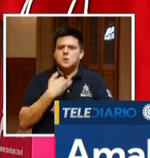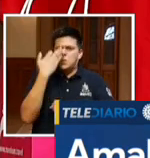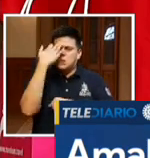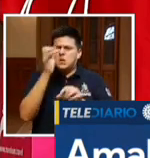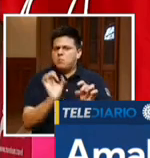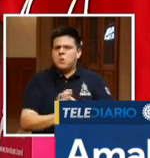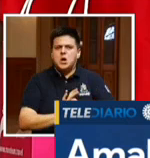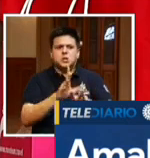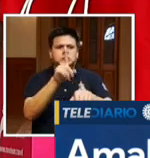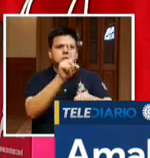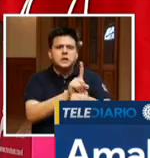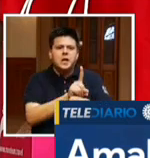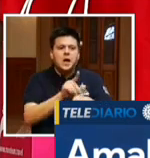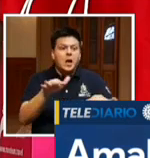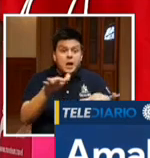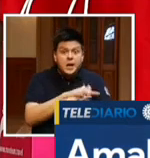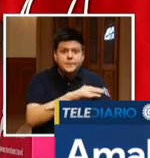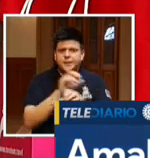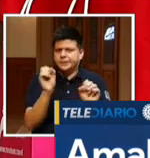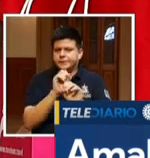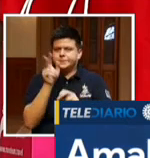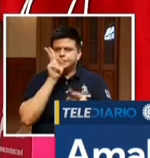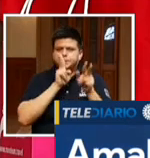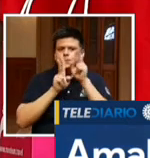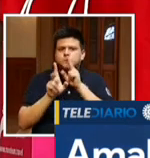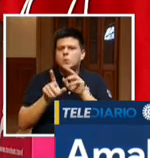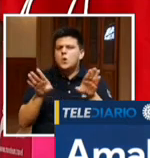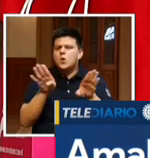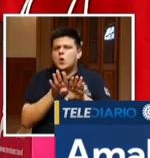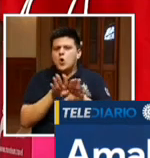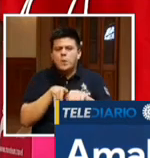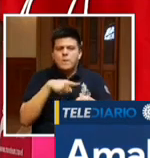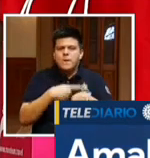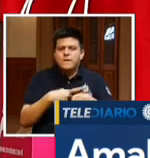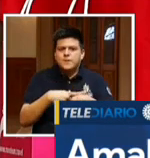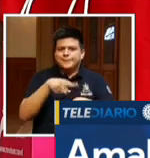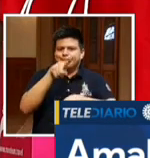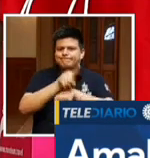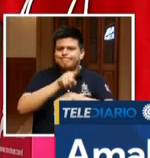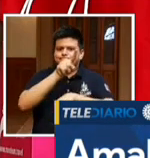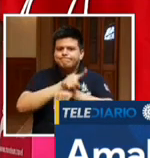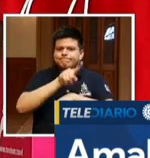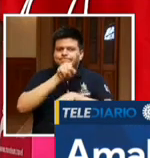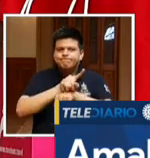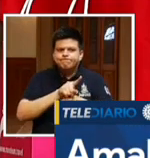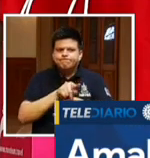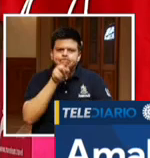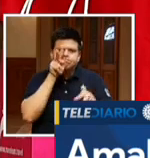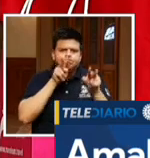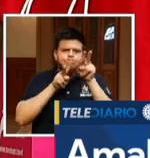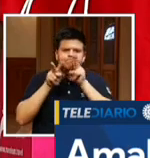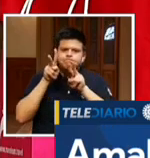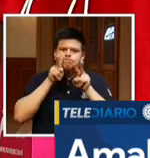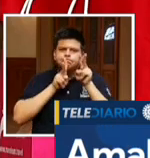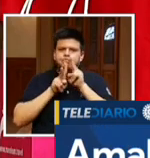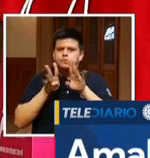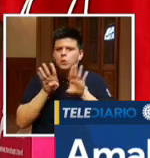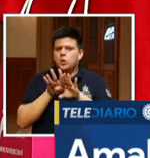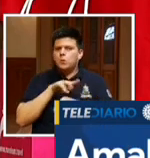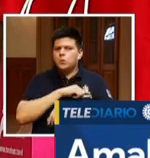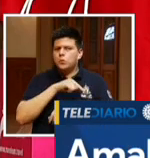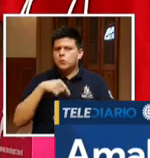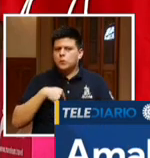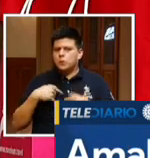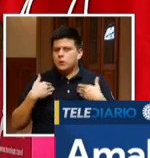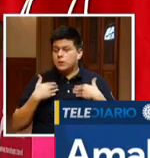el comportamiento epidemiológico de la carga de enfermedad todos los días para poder tener una